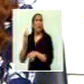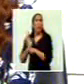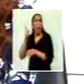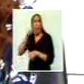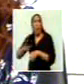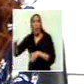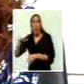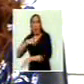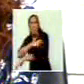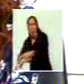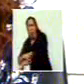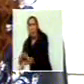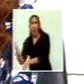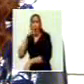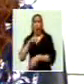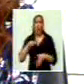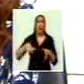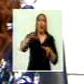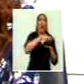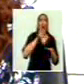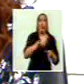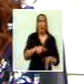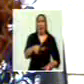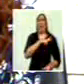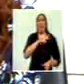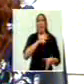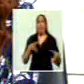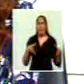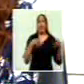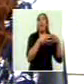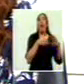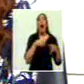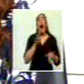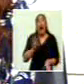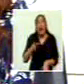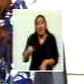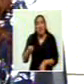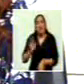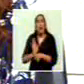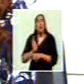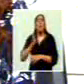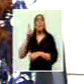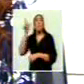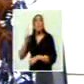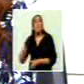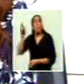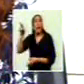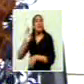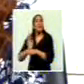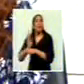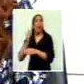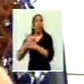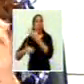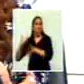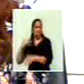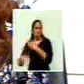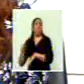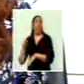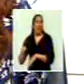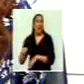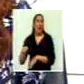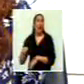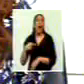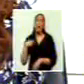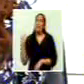con gran concentración de riqueza. Eso es típico de los países más subdesarrollados. Por eso la necesidad de integrar